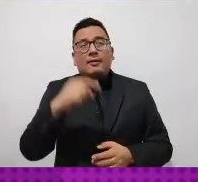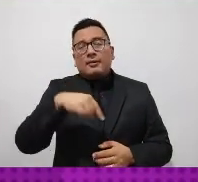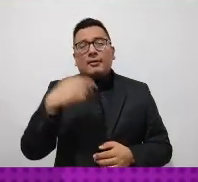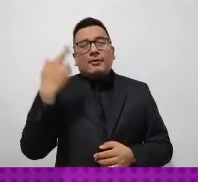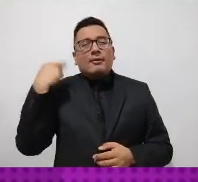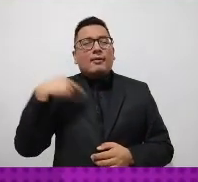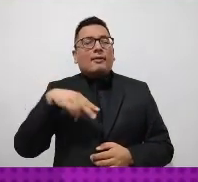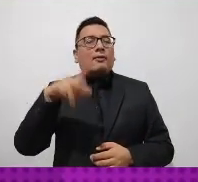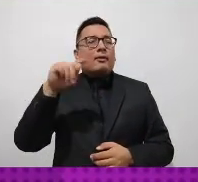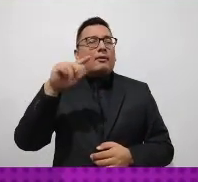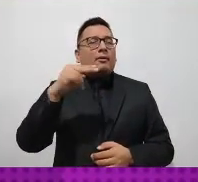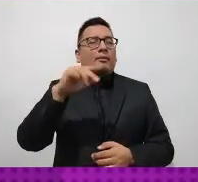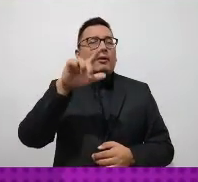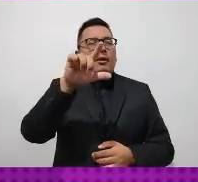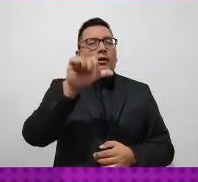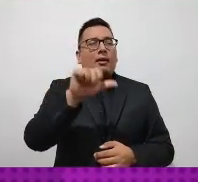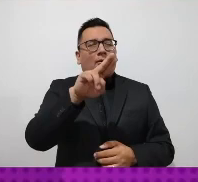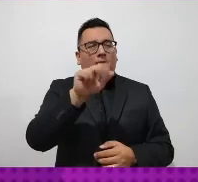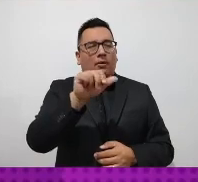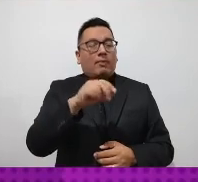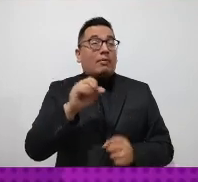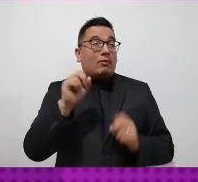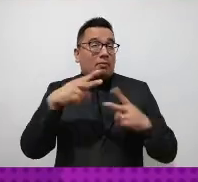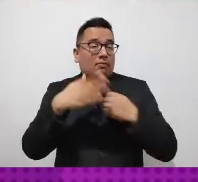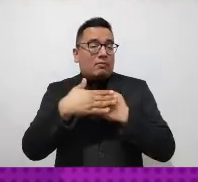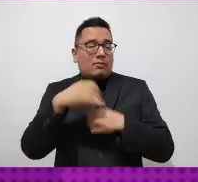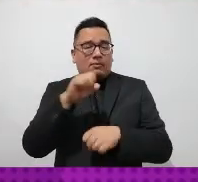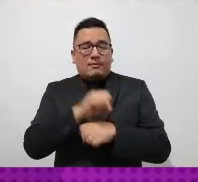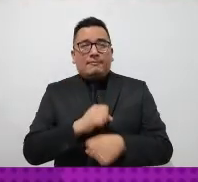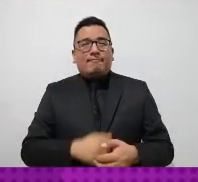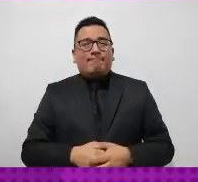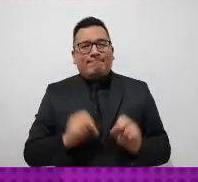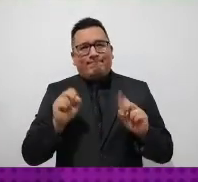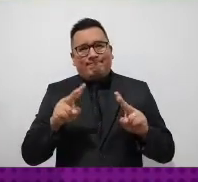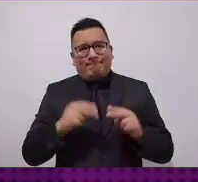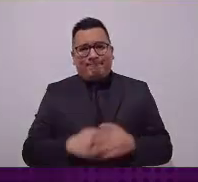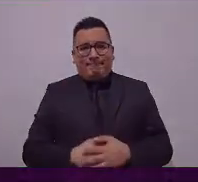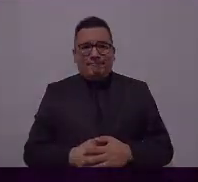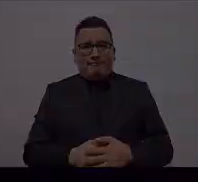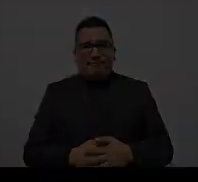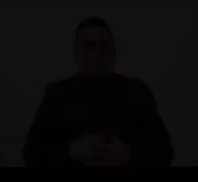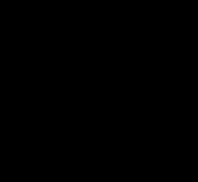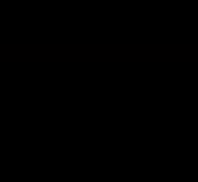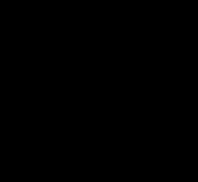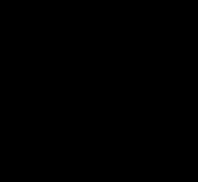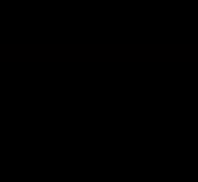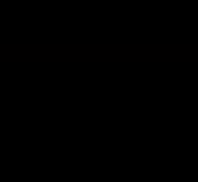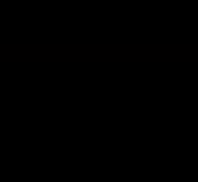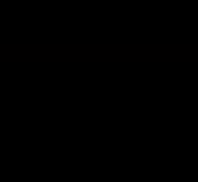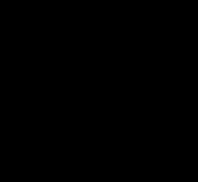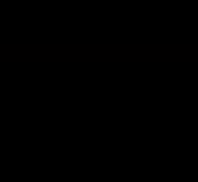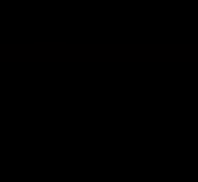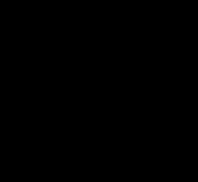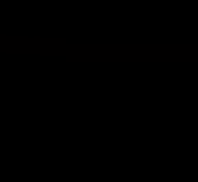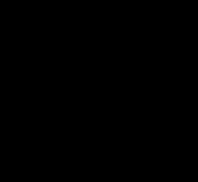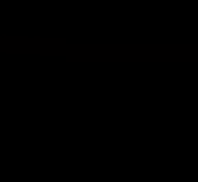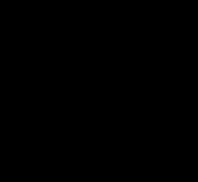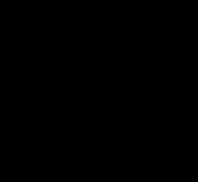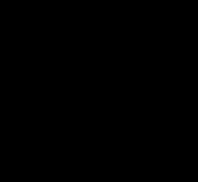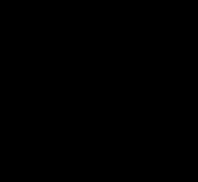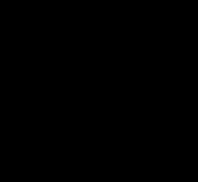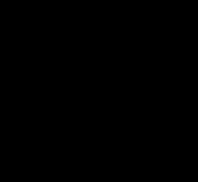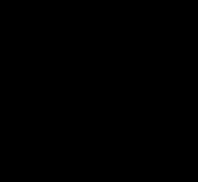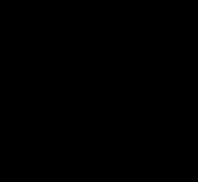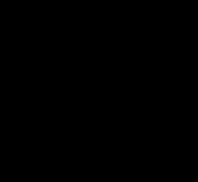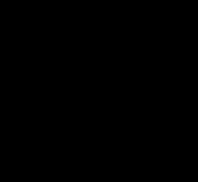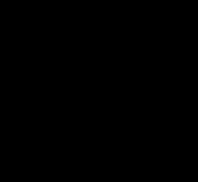este programa del Instituto Electoral de Coahuila. Nos vemos y nos escuchamos en la próxima. Hasta luego. Y bueno, fue todo. Muchísimas gracias por haber estado